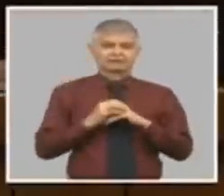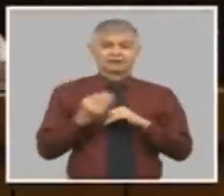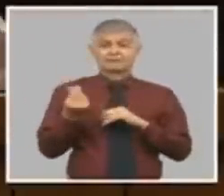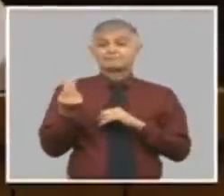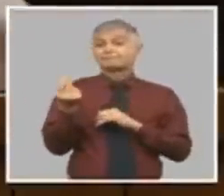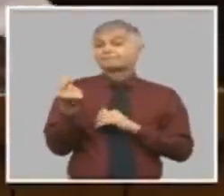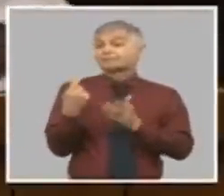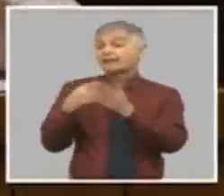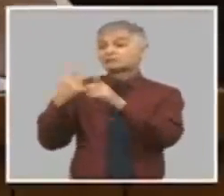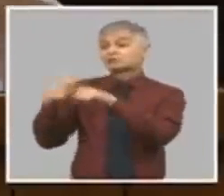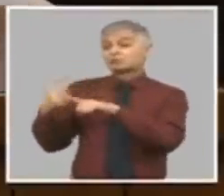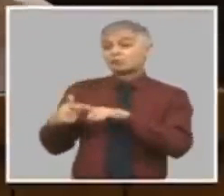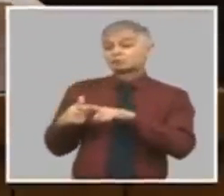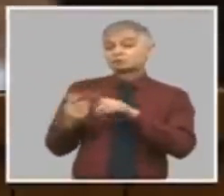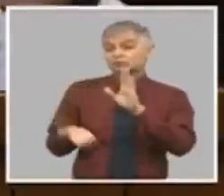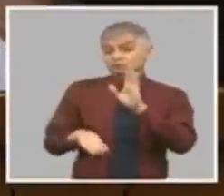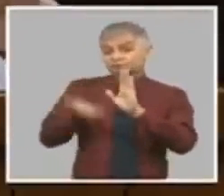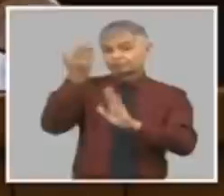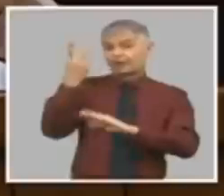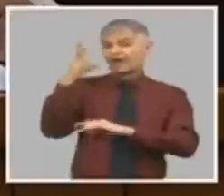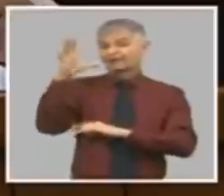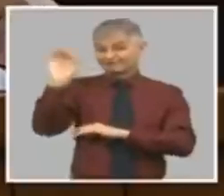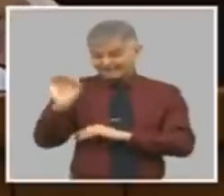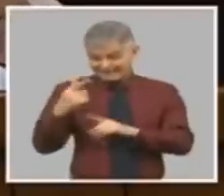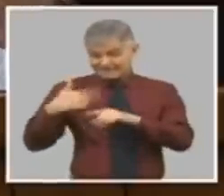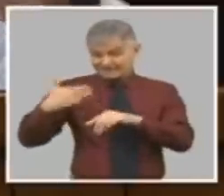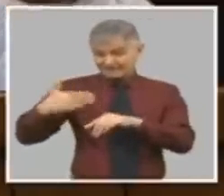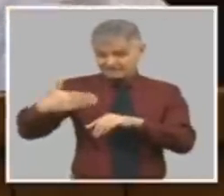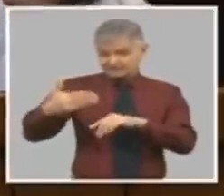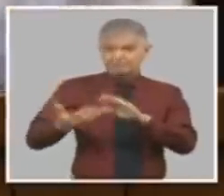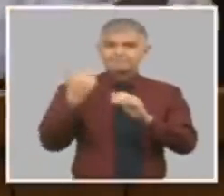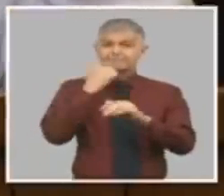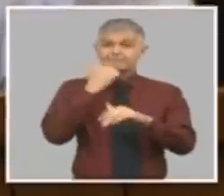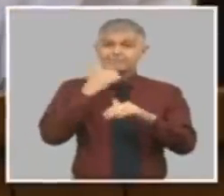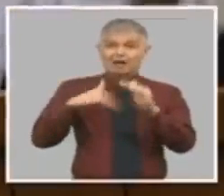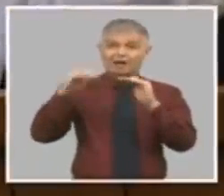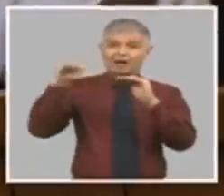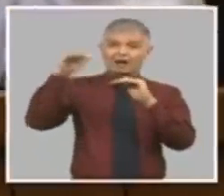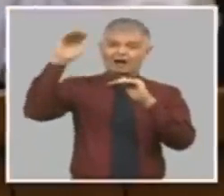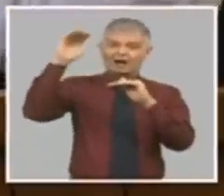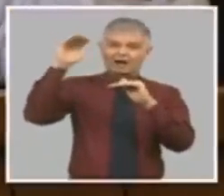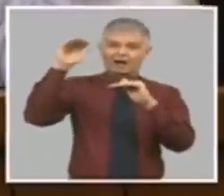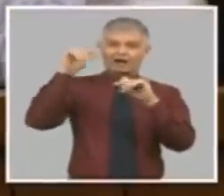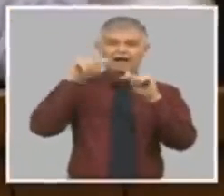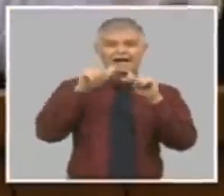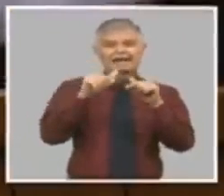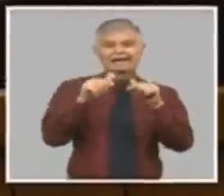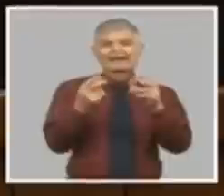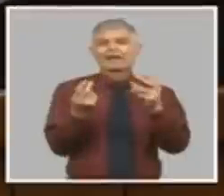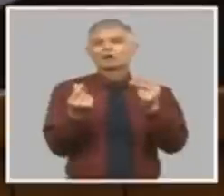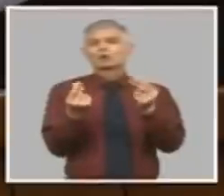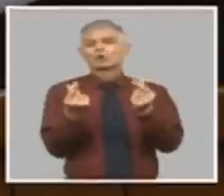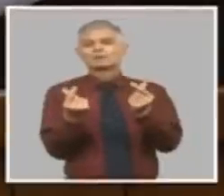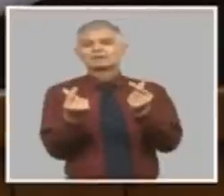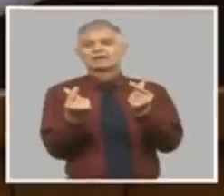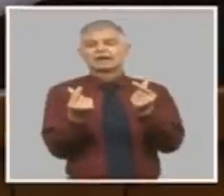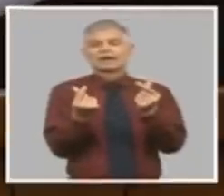veces, usted lo único que hizo fue, después de la evaluación, poner la economía en flujos de 1 por 1 a